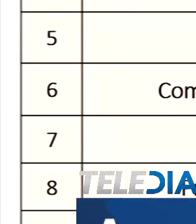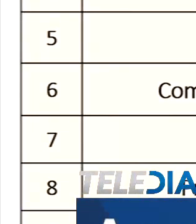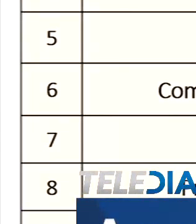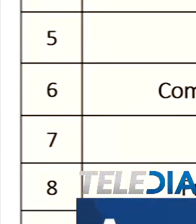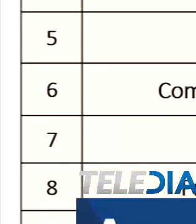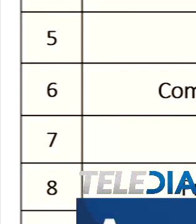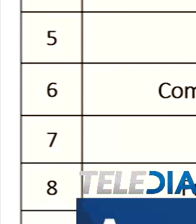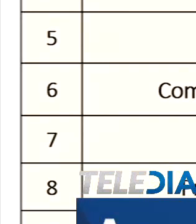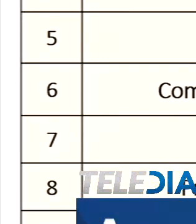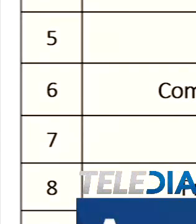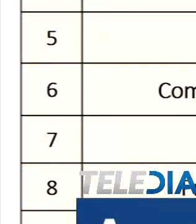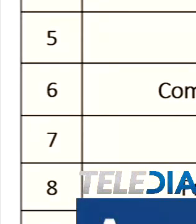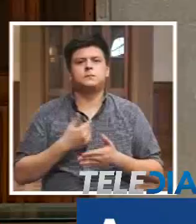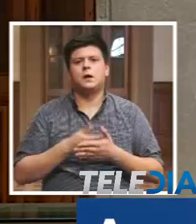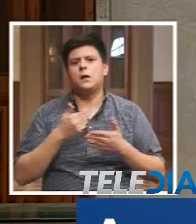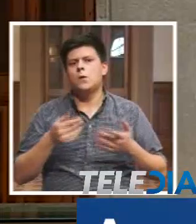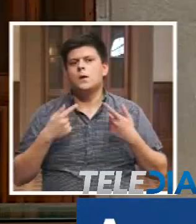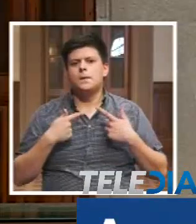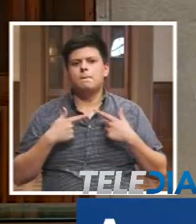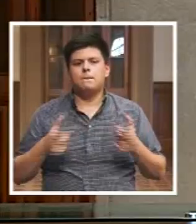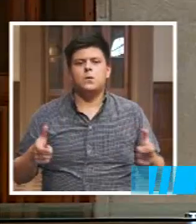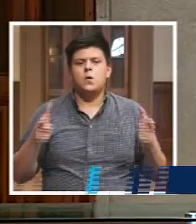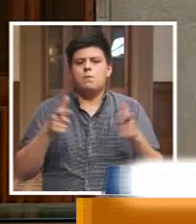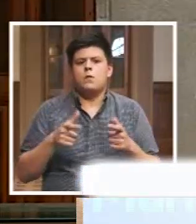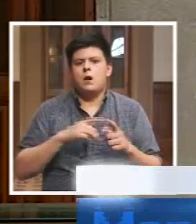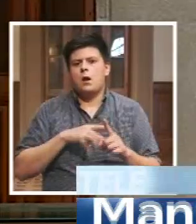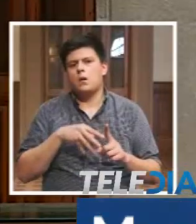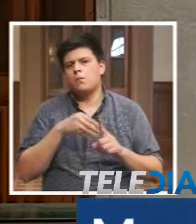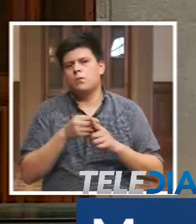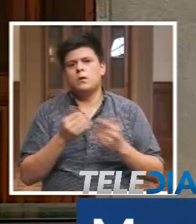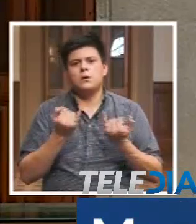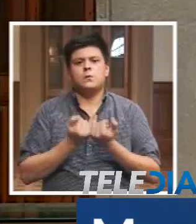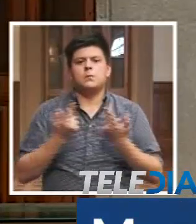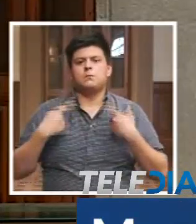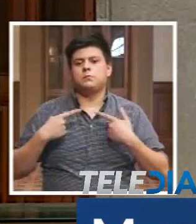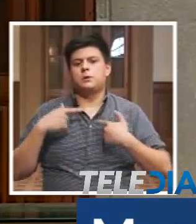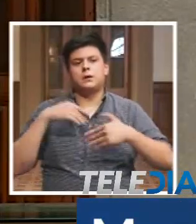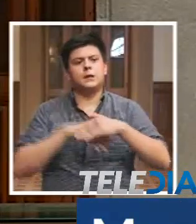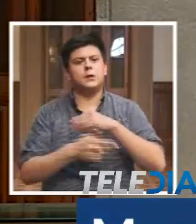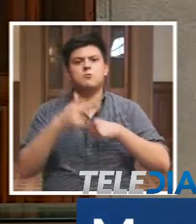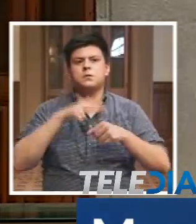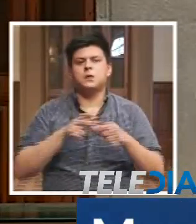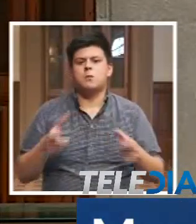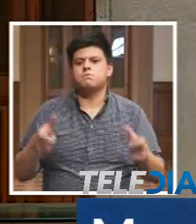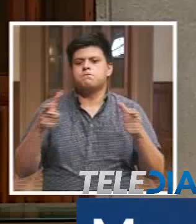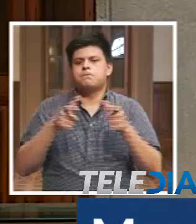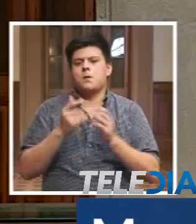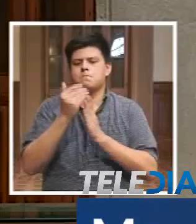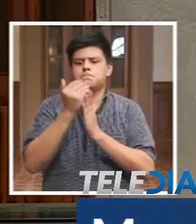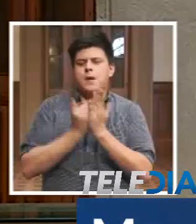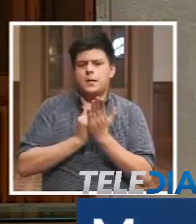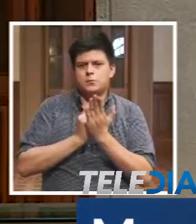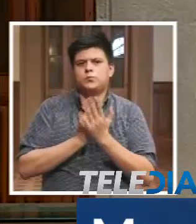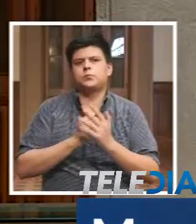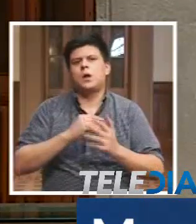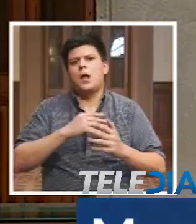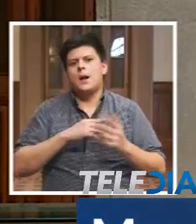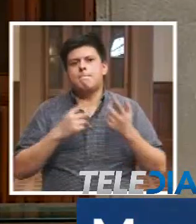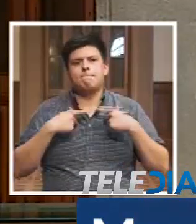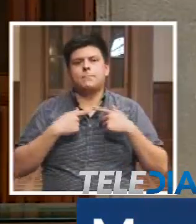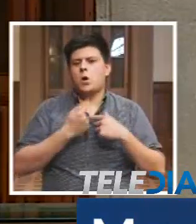hoy tenemos menos contagios menos pacientes hospitalizados menos pacientes